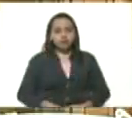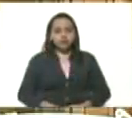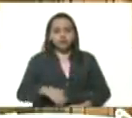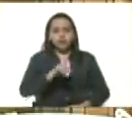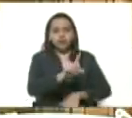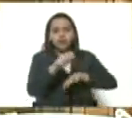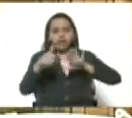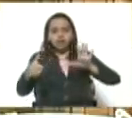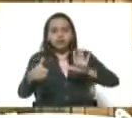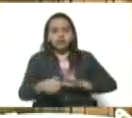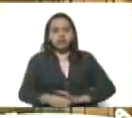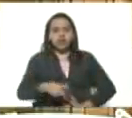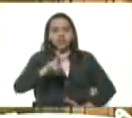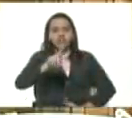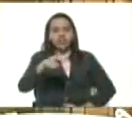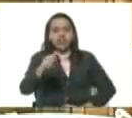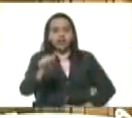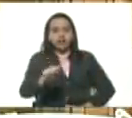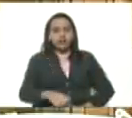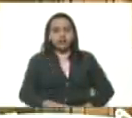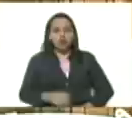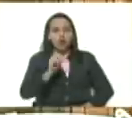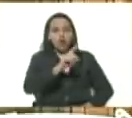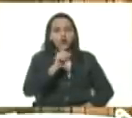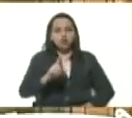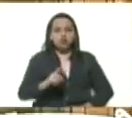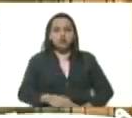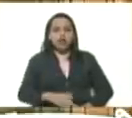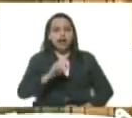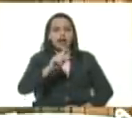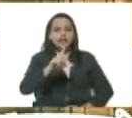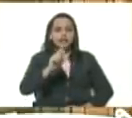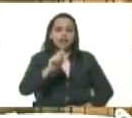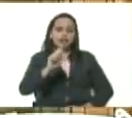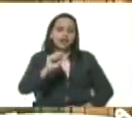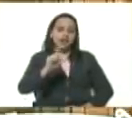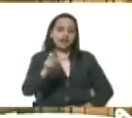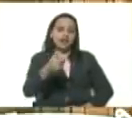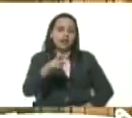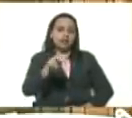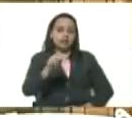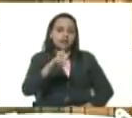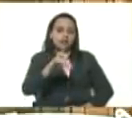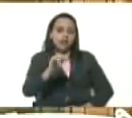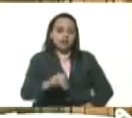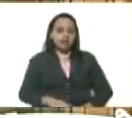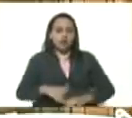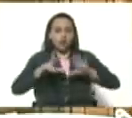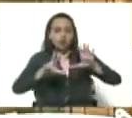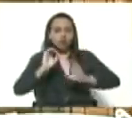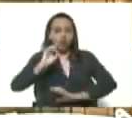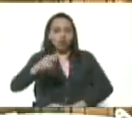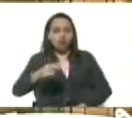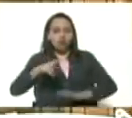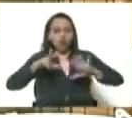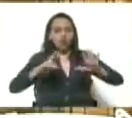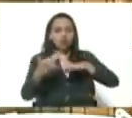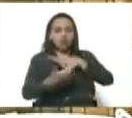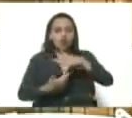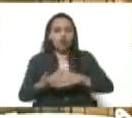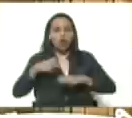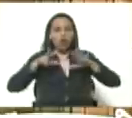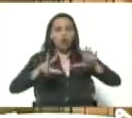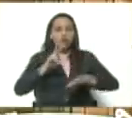16 casos en La Vega, 11 en Altagracia, 8 en Coche, 8 en El Recreo, 8, 23 de